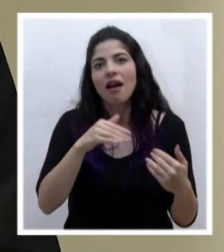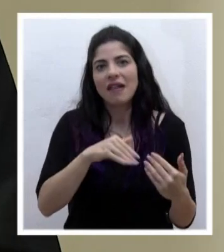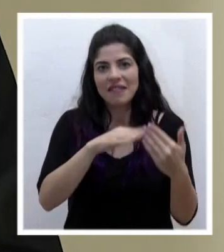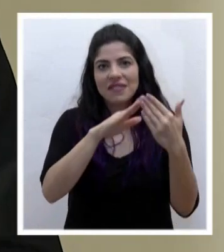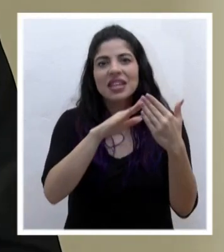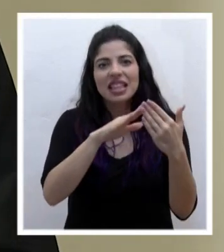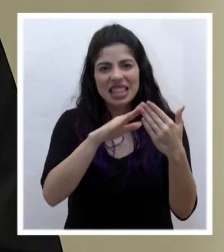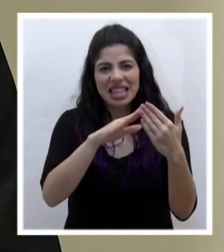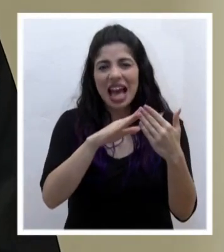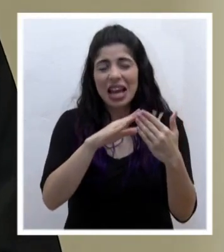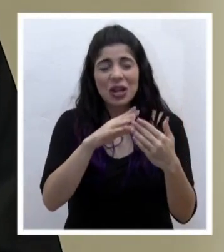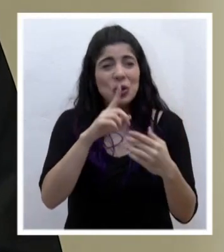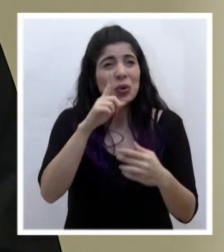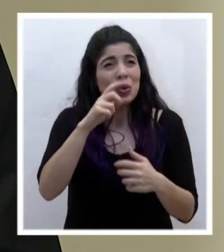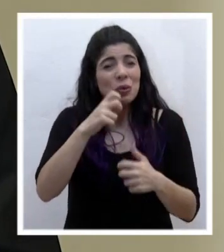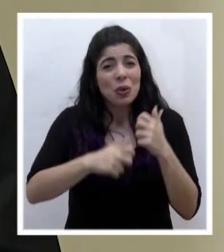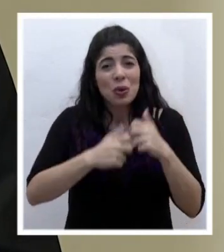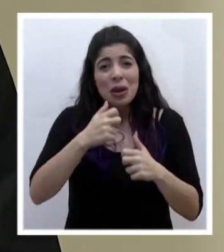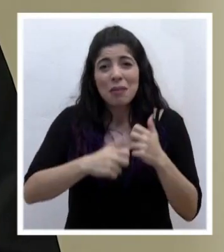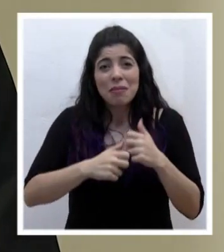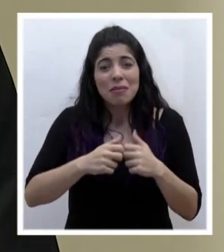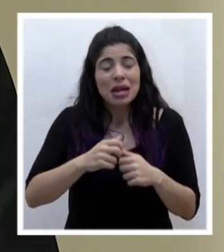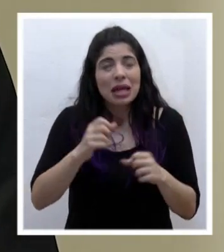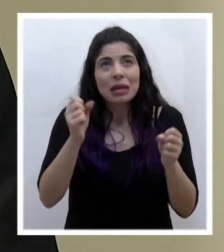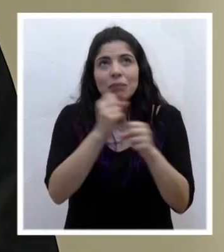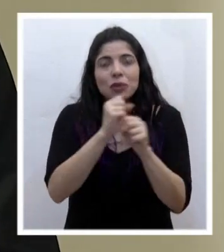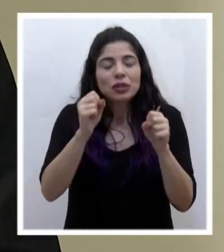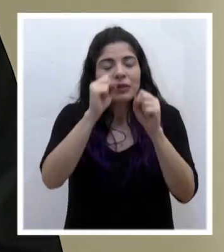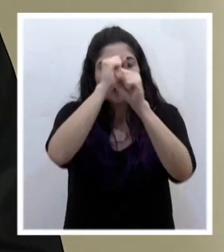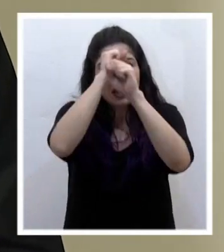una crisis jamás imaginada en el sistema sanitario.